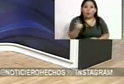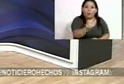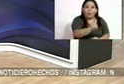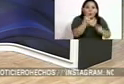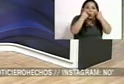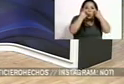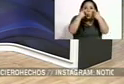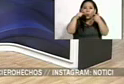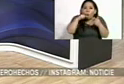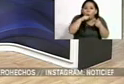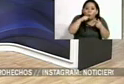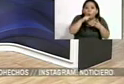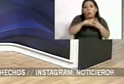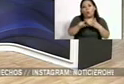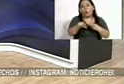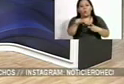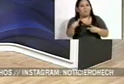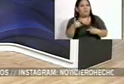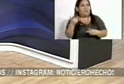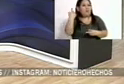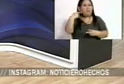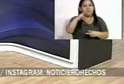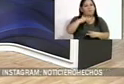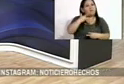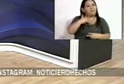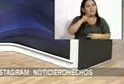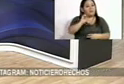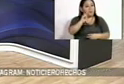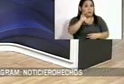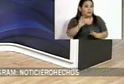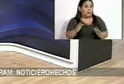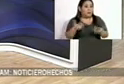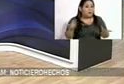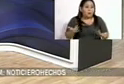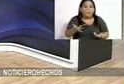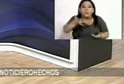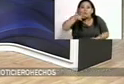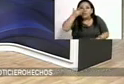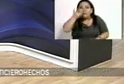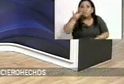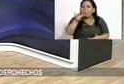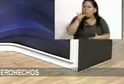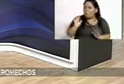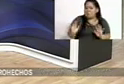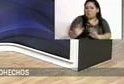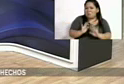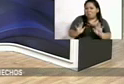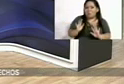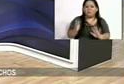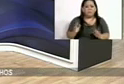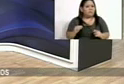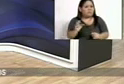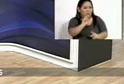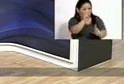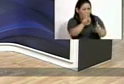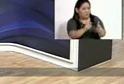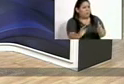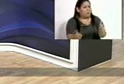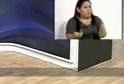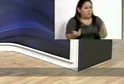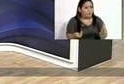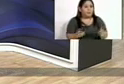rojos y también el otro síntoma del que hablábamos ayer decía que se da una pérdida del olfato y del gusto. Digamos, ¿por qué a veces